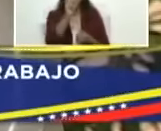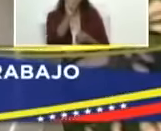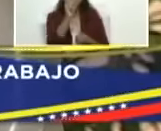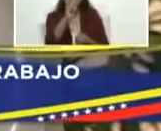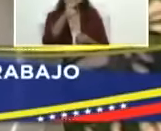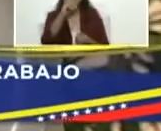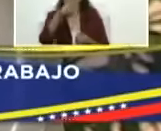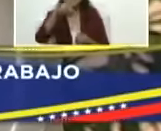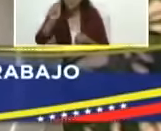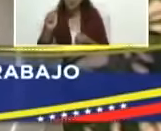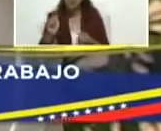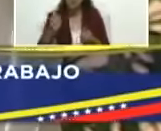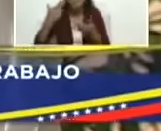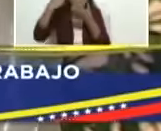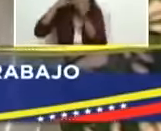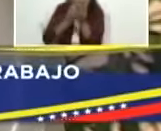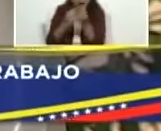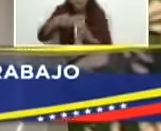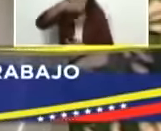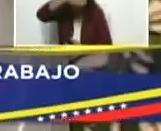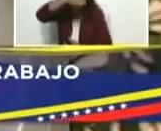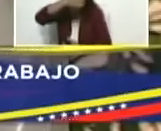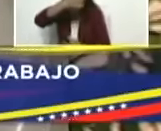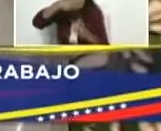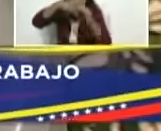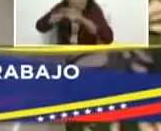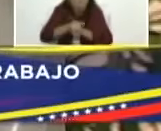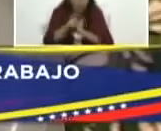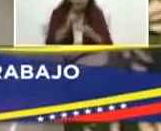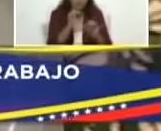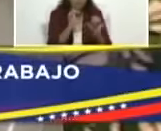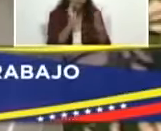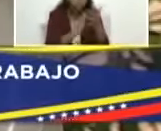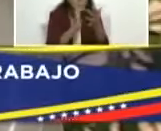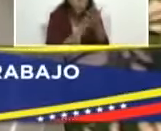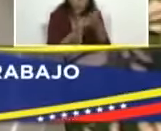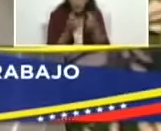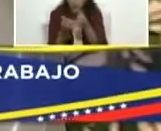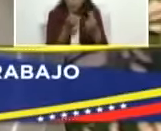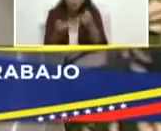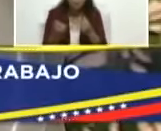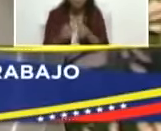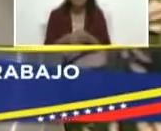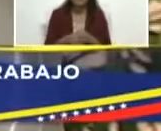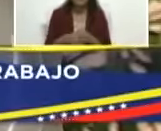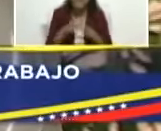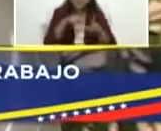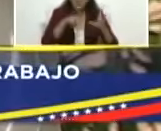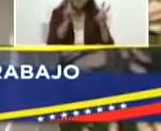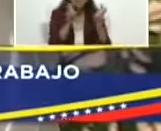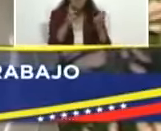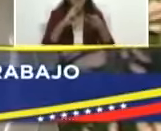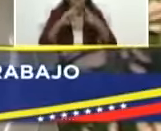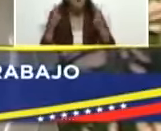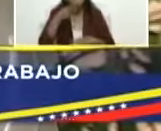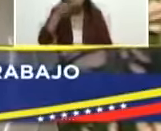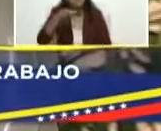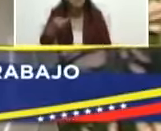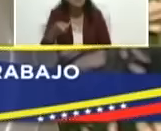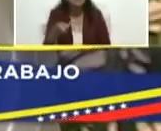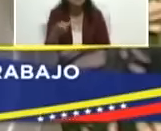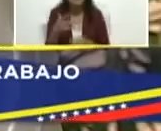contra mafias de economías ilícitas. Así que este escenario de una paz política